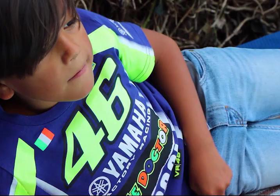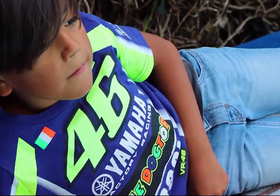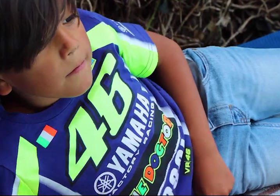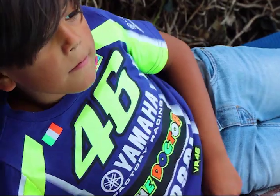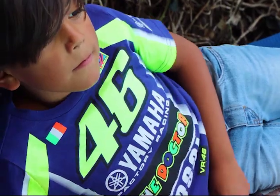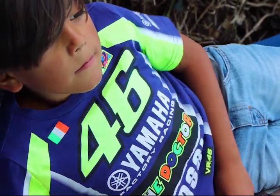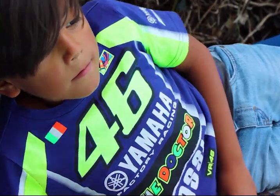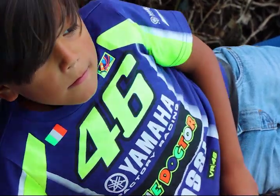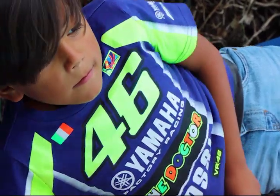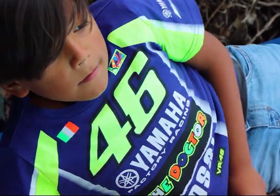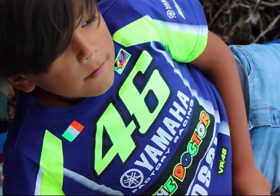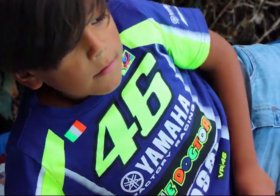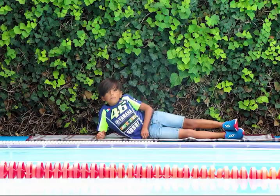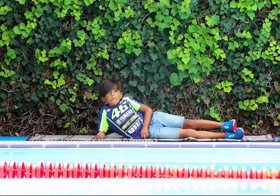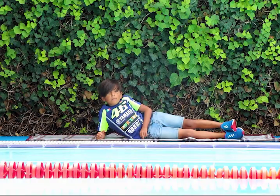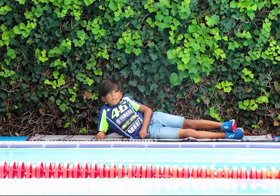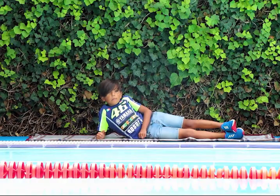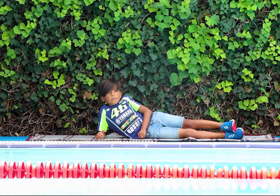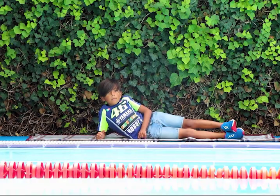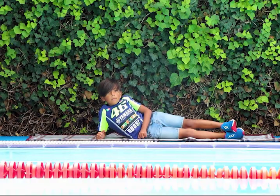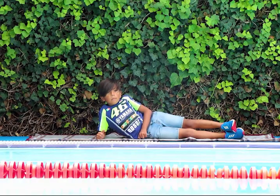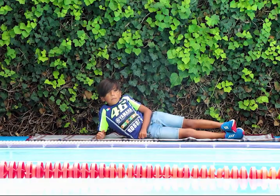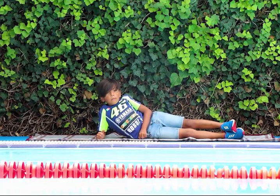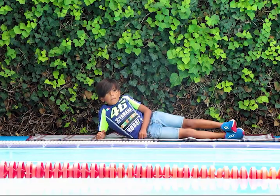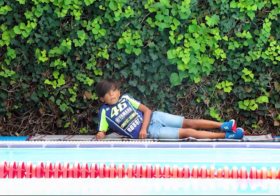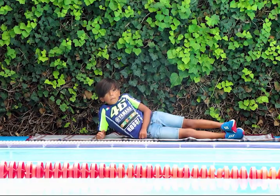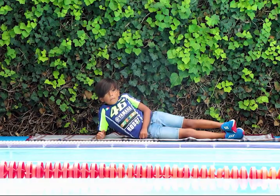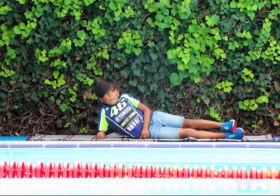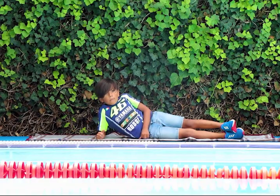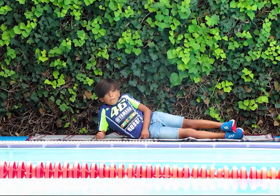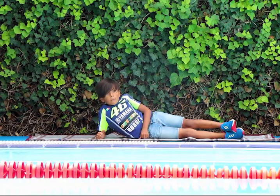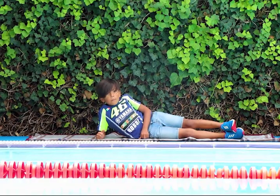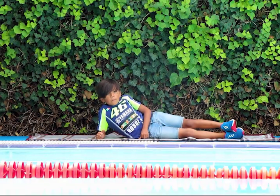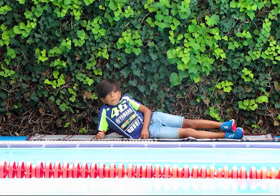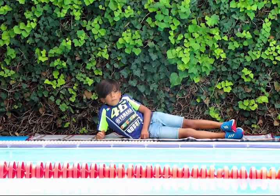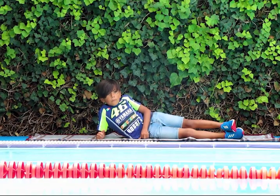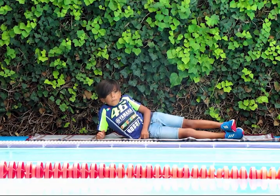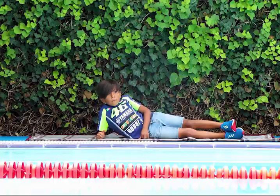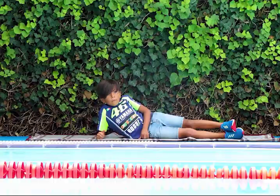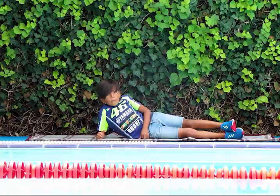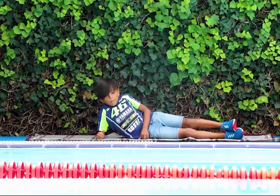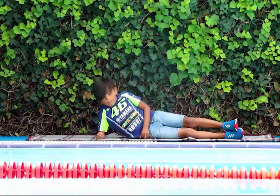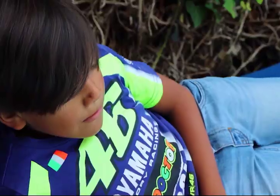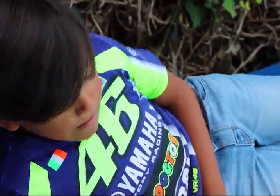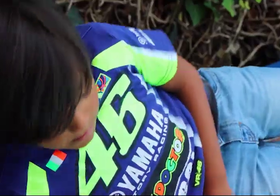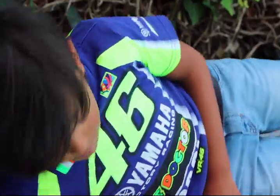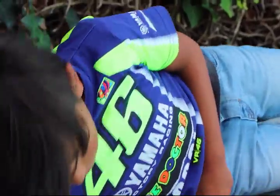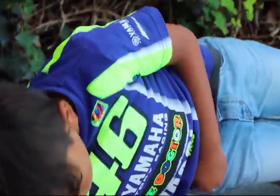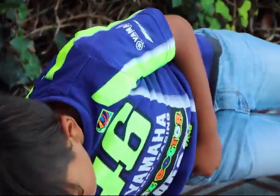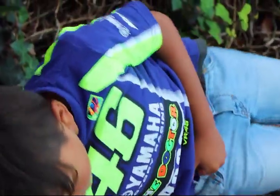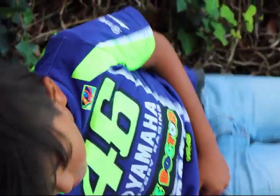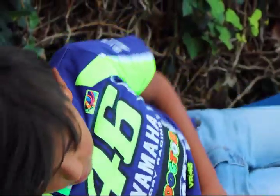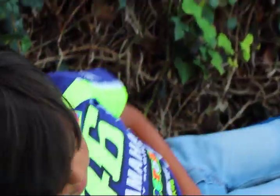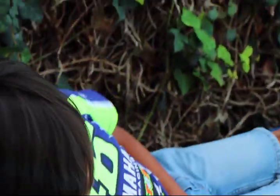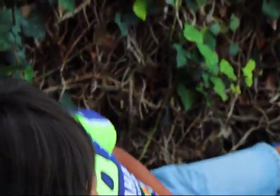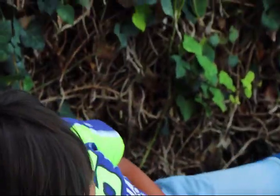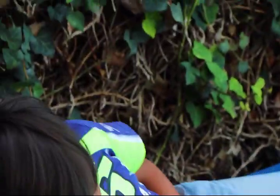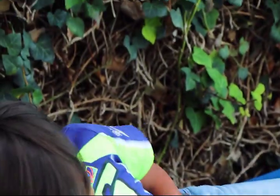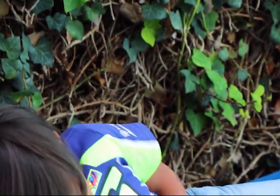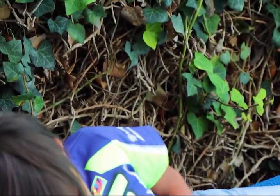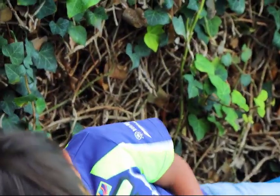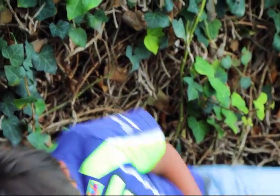Respiramos, exhalamos, respiramos, exhalamos. Una más.